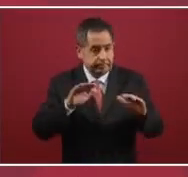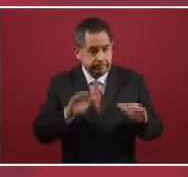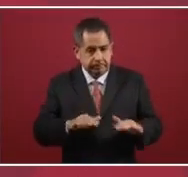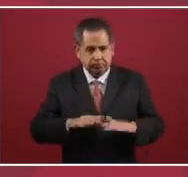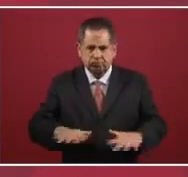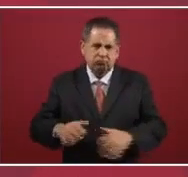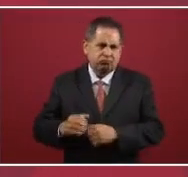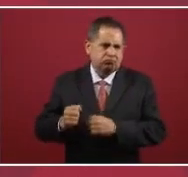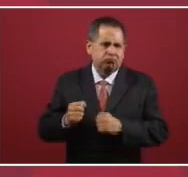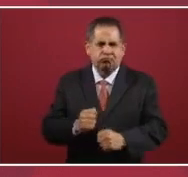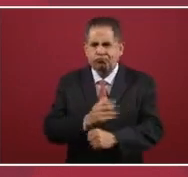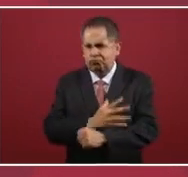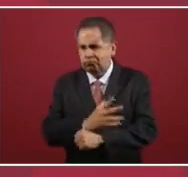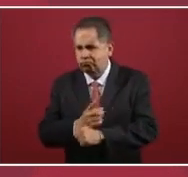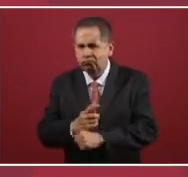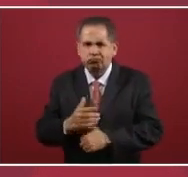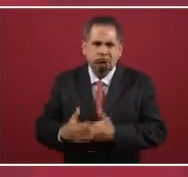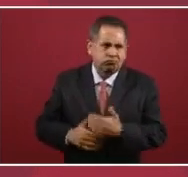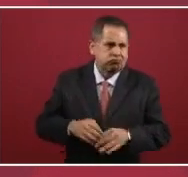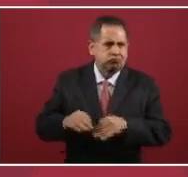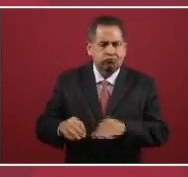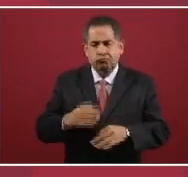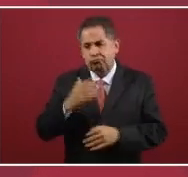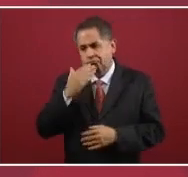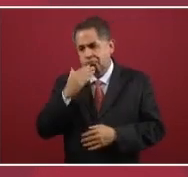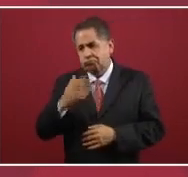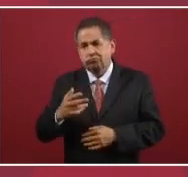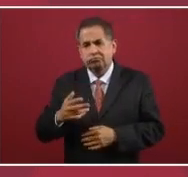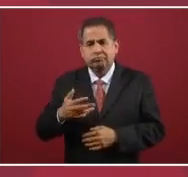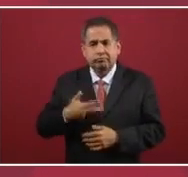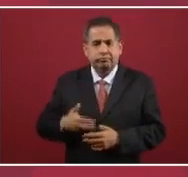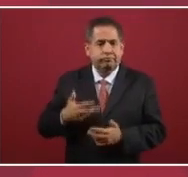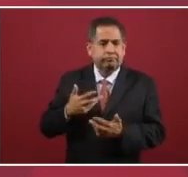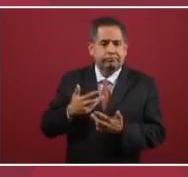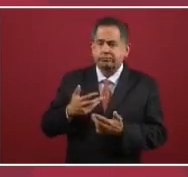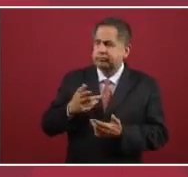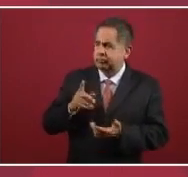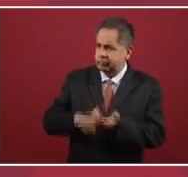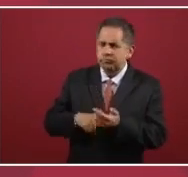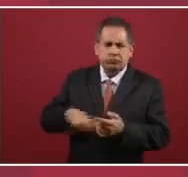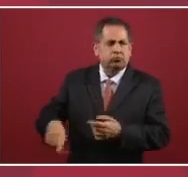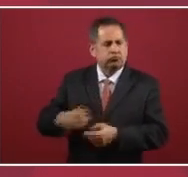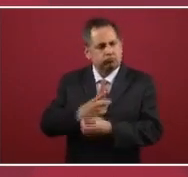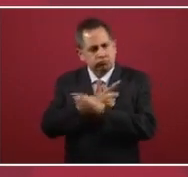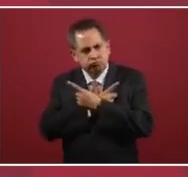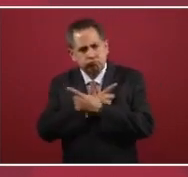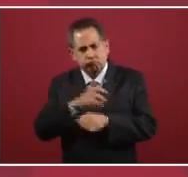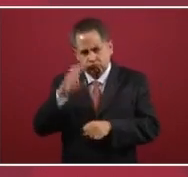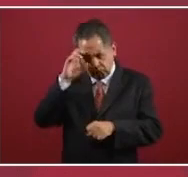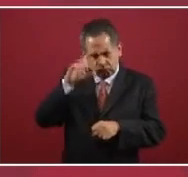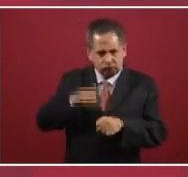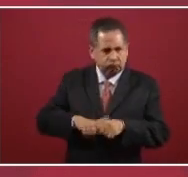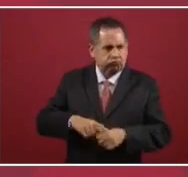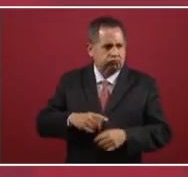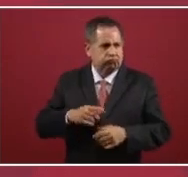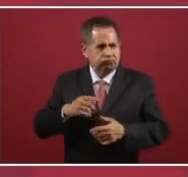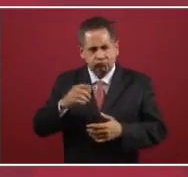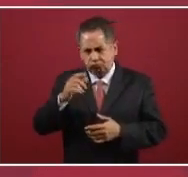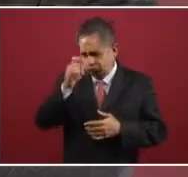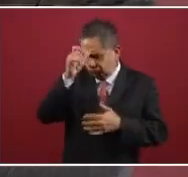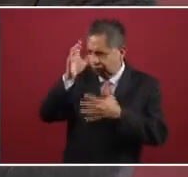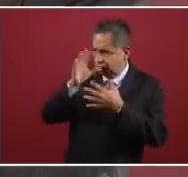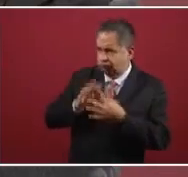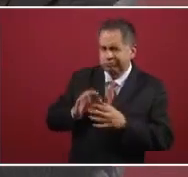fortaleza de contar con una gran reserva de valores culturales, morales,